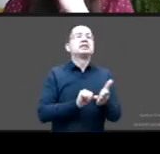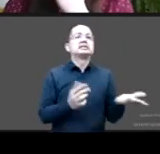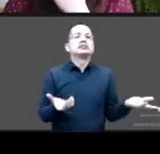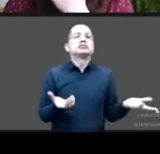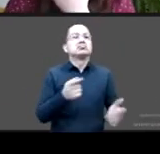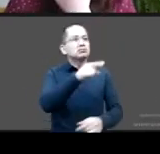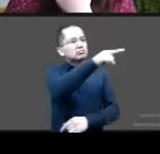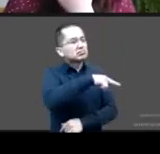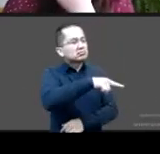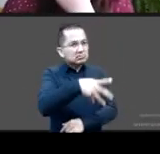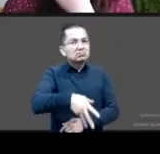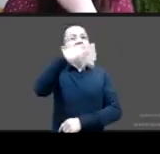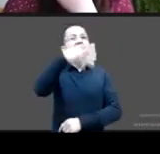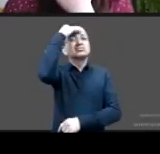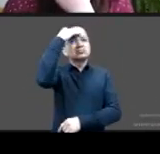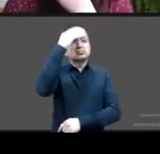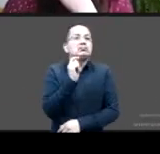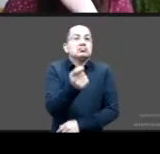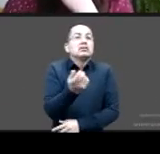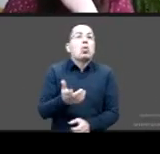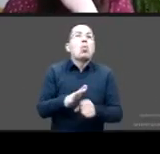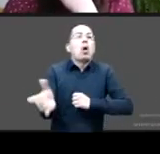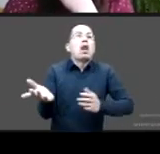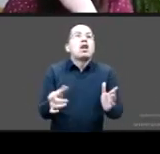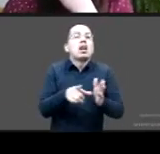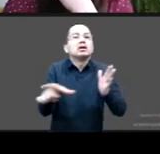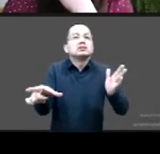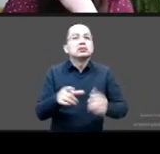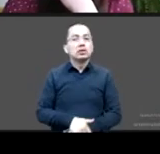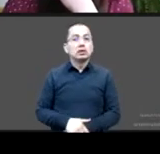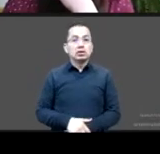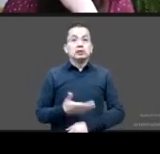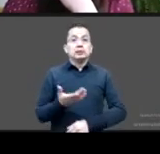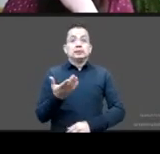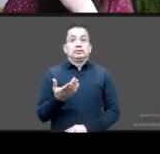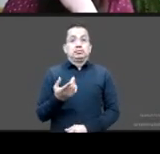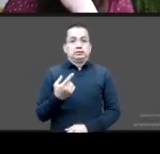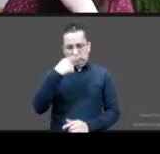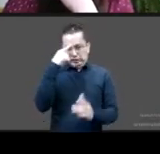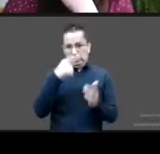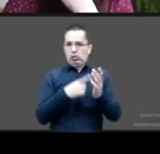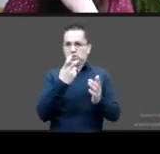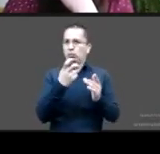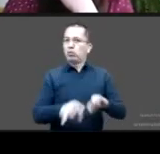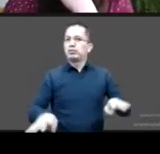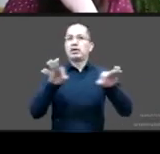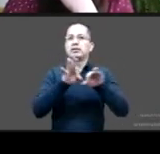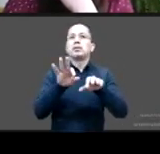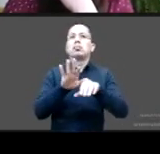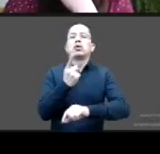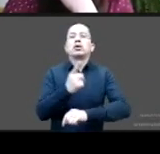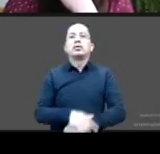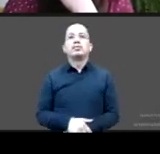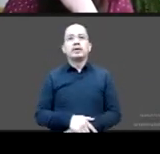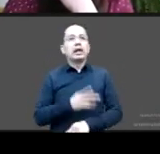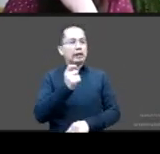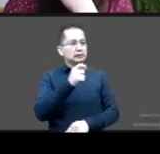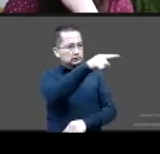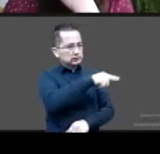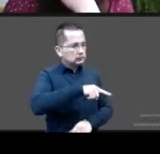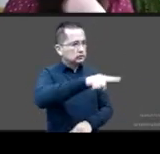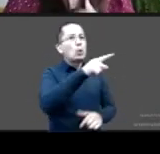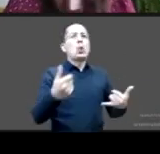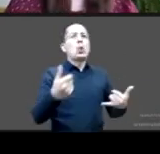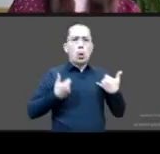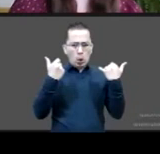esta parte me parece muy interesante porque es la parte de mirar a los jóvenes como gestores de cambios